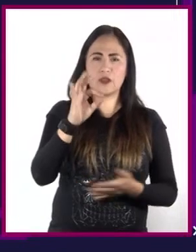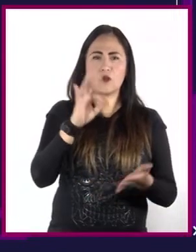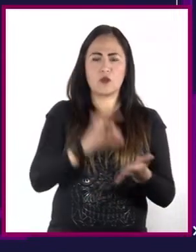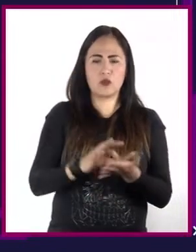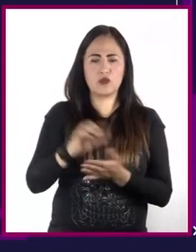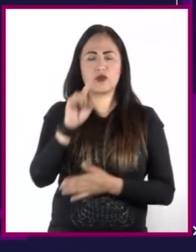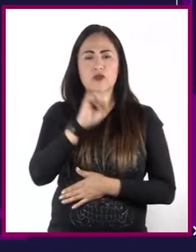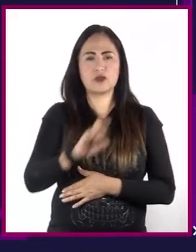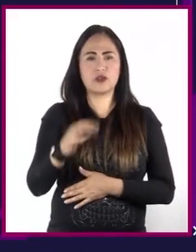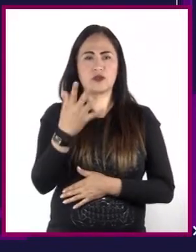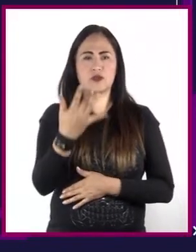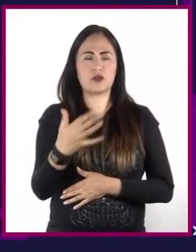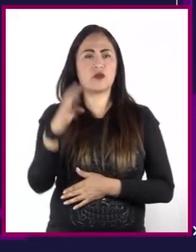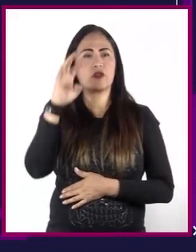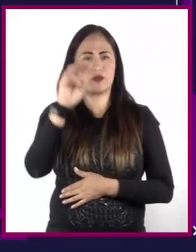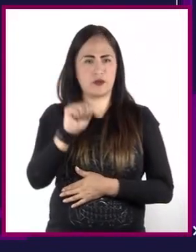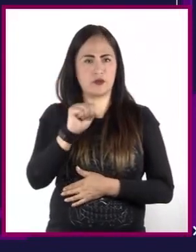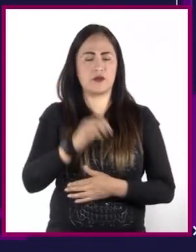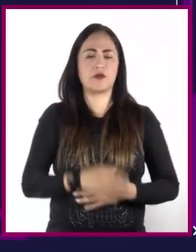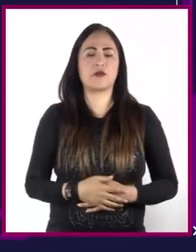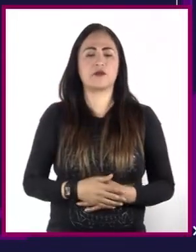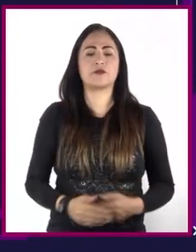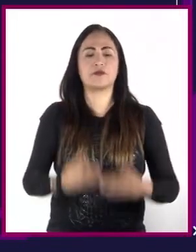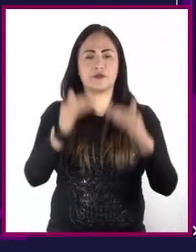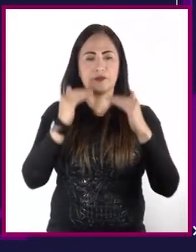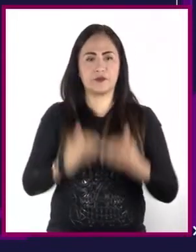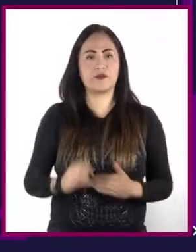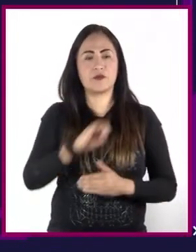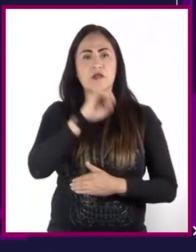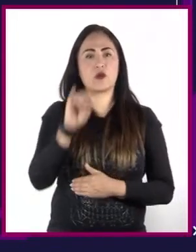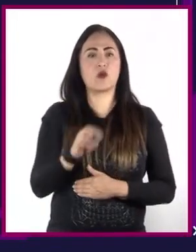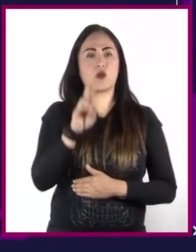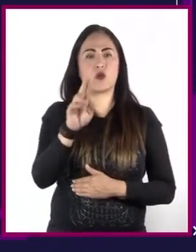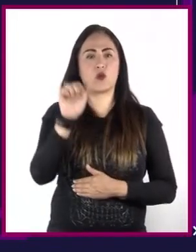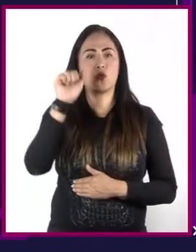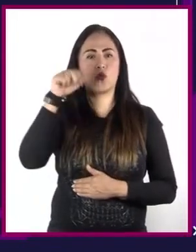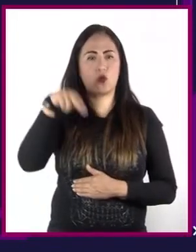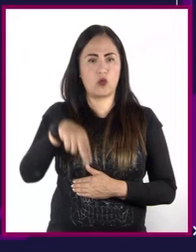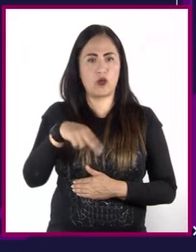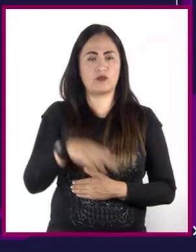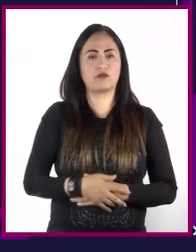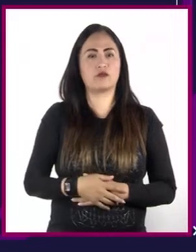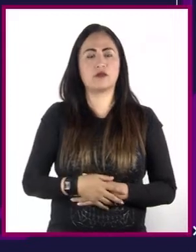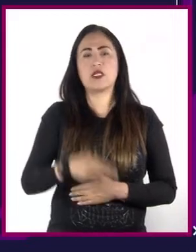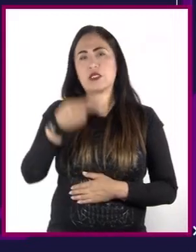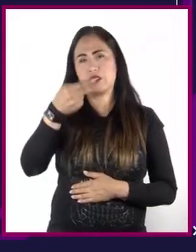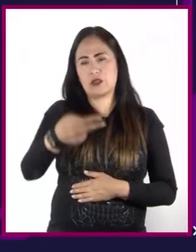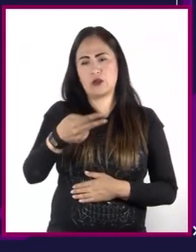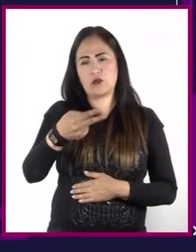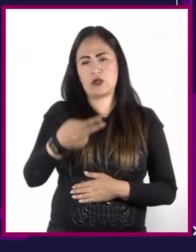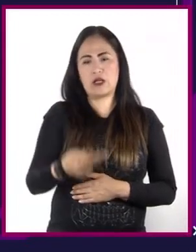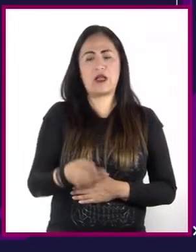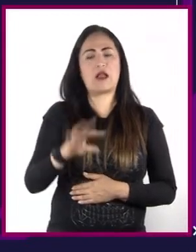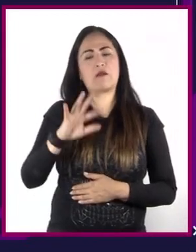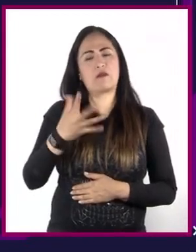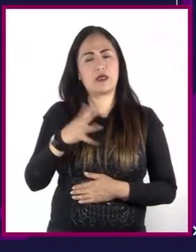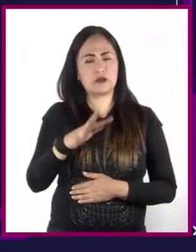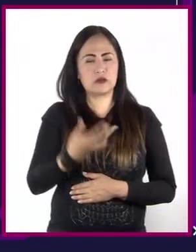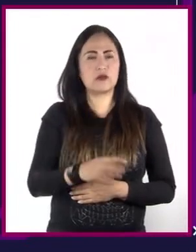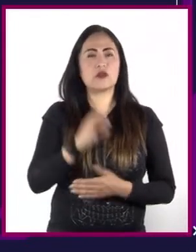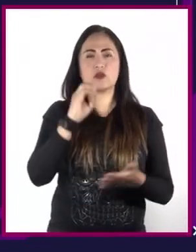a 0.159. La frecuencia relativa de Juan es igual a 6 entre